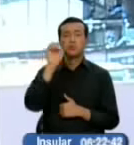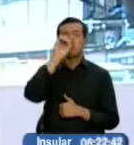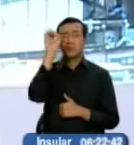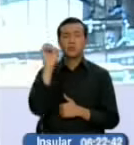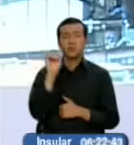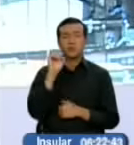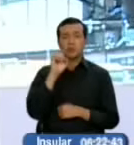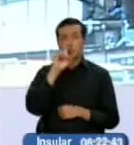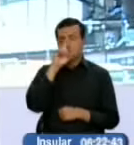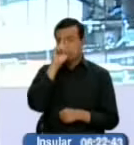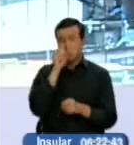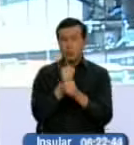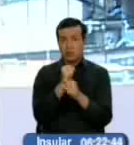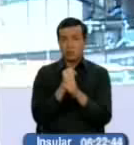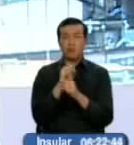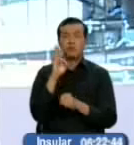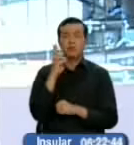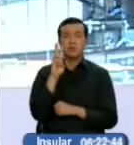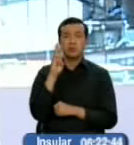5.3% de desempleo y